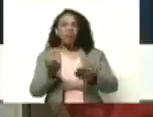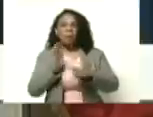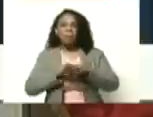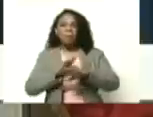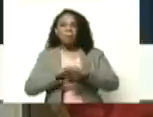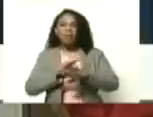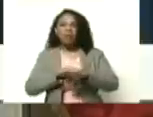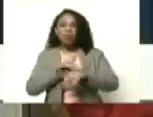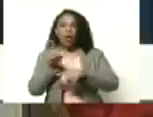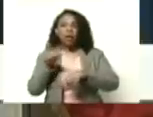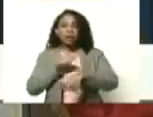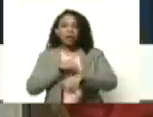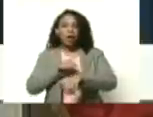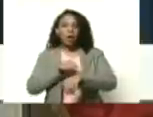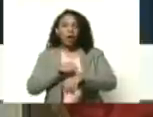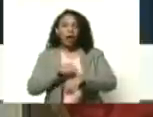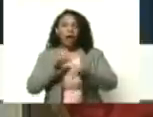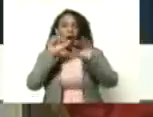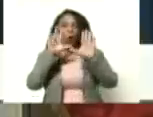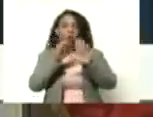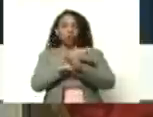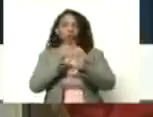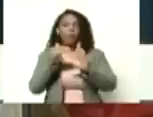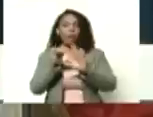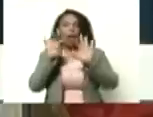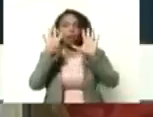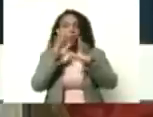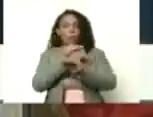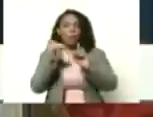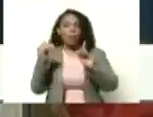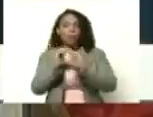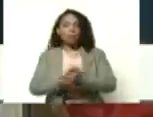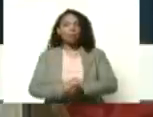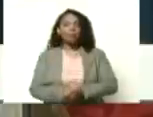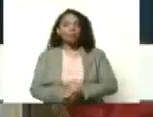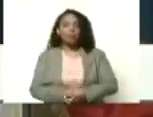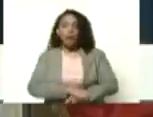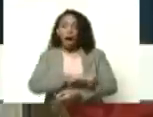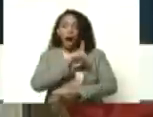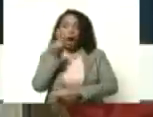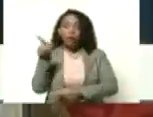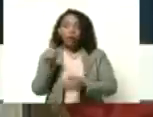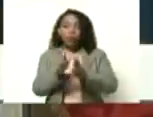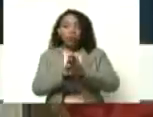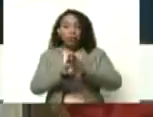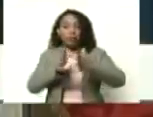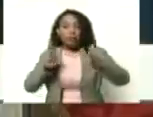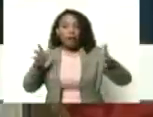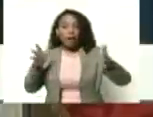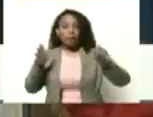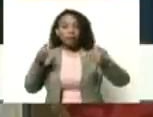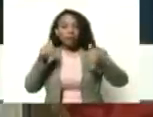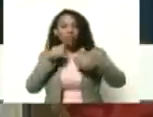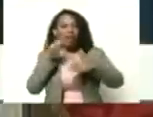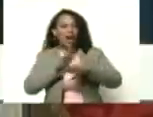en esa hora entre las ocho y media y las nueve y media allí hubo una gran laguna